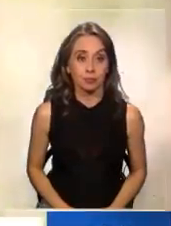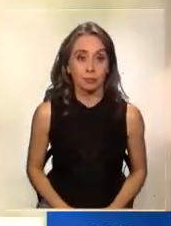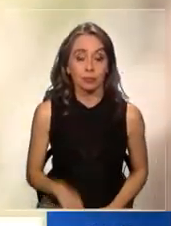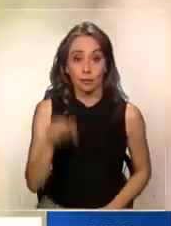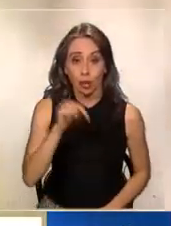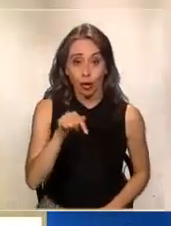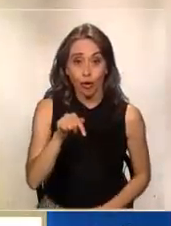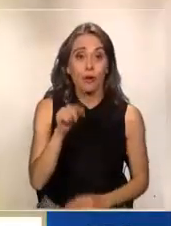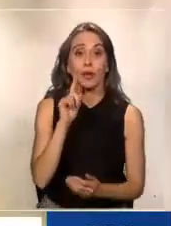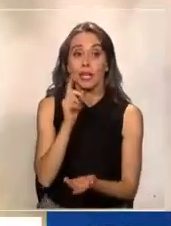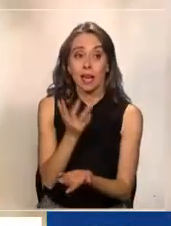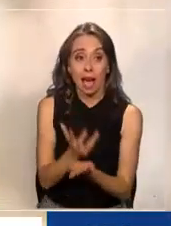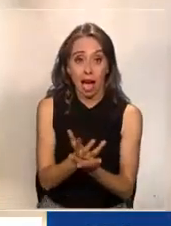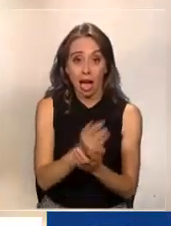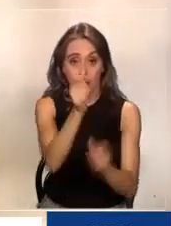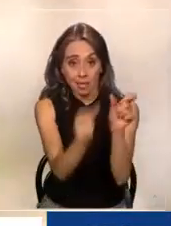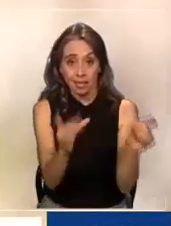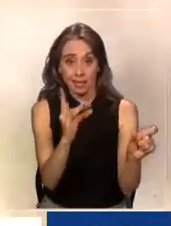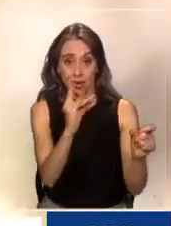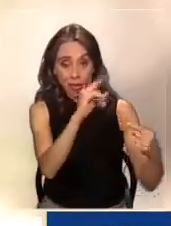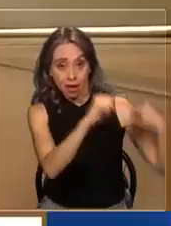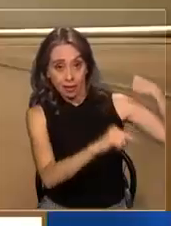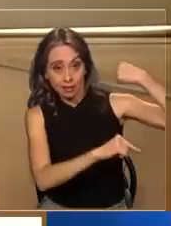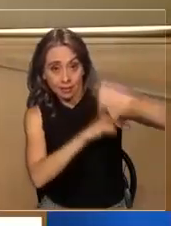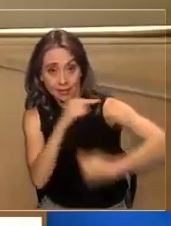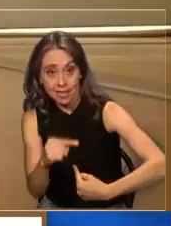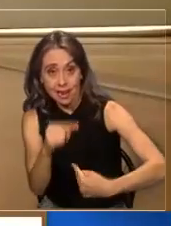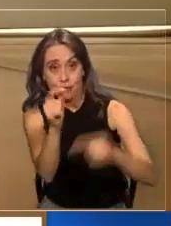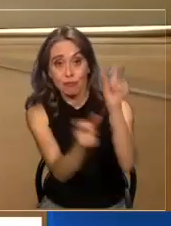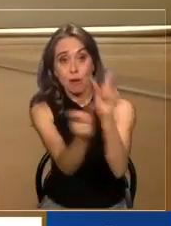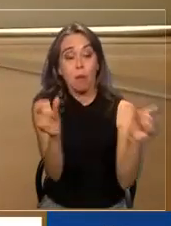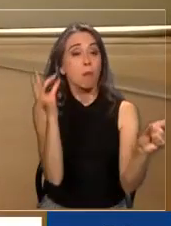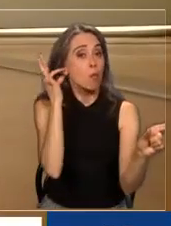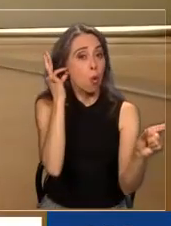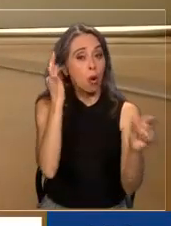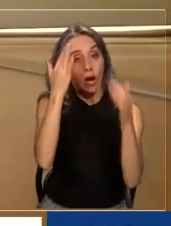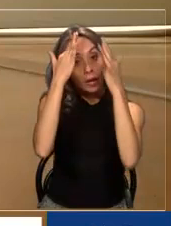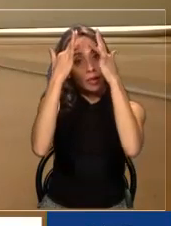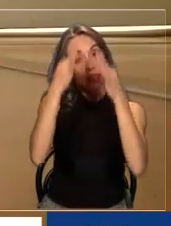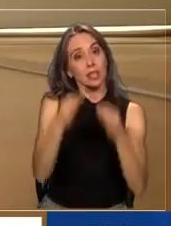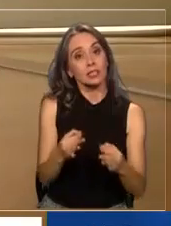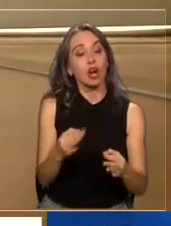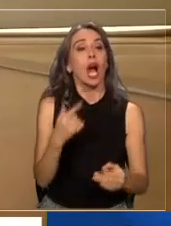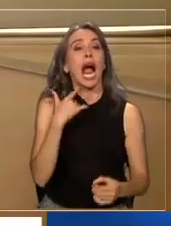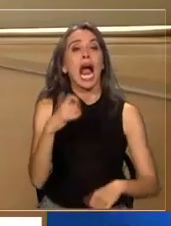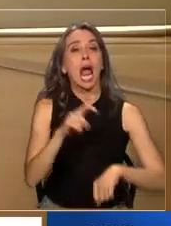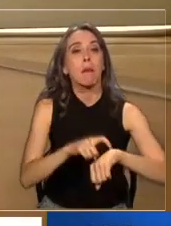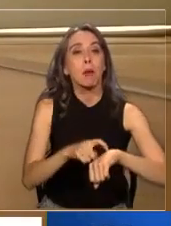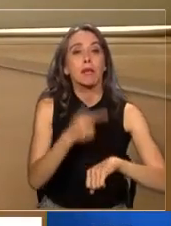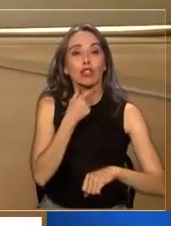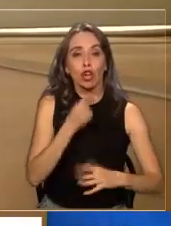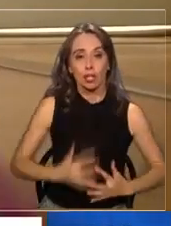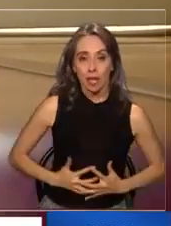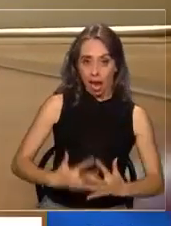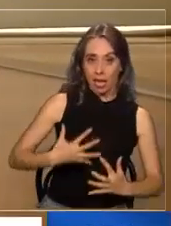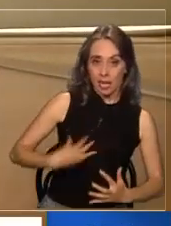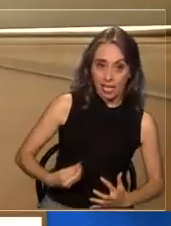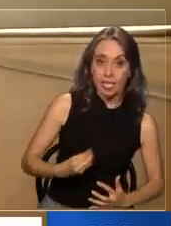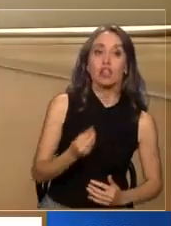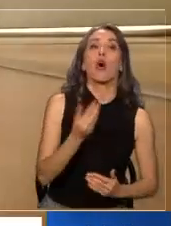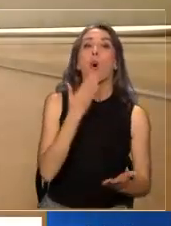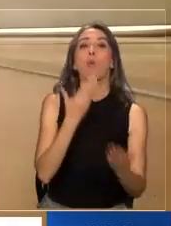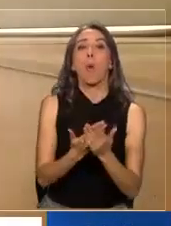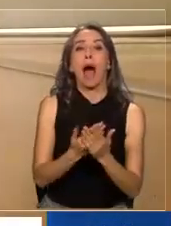Y hoy día tenemos generaciones completas, diría yo, de mujeres que han decidido en qué momento quieren tener sus hijos, cuándo tenerlos, con